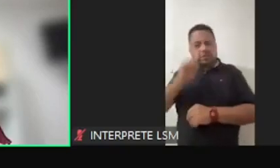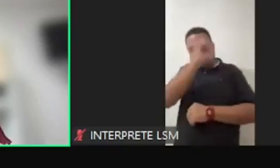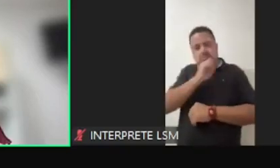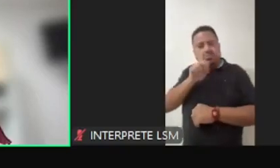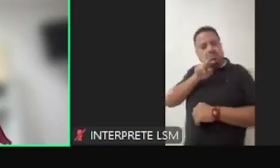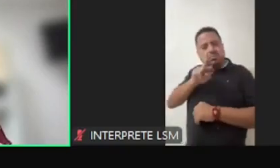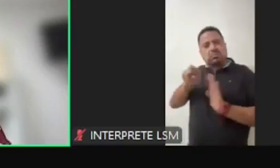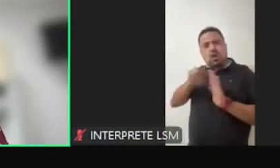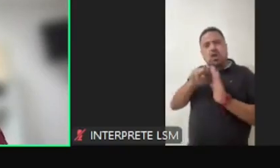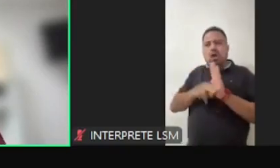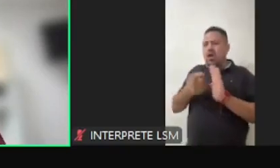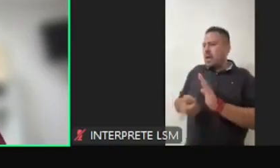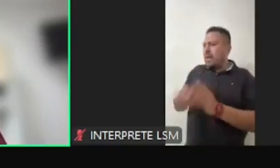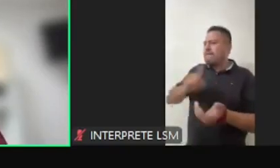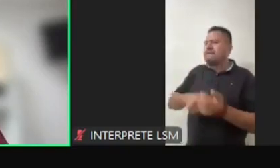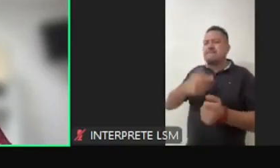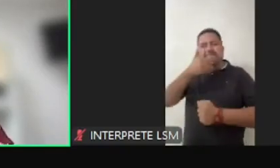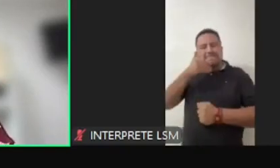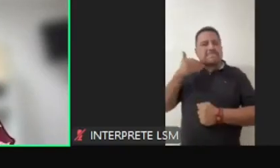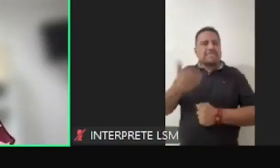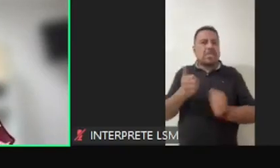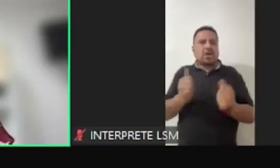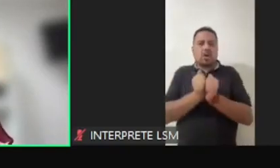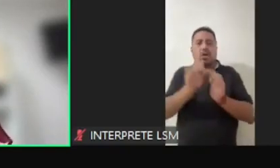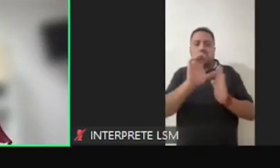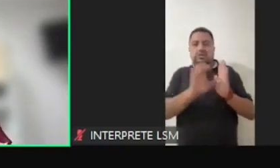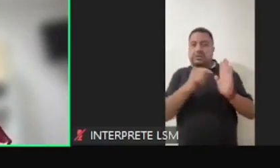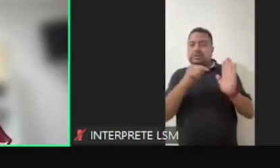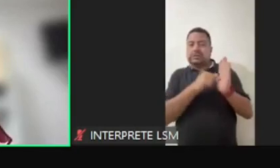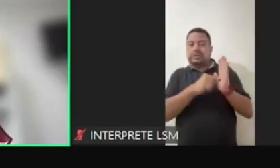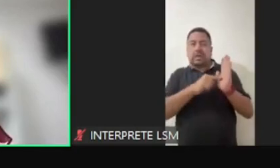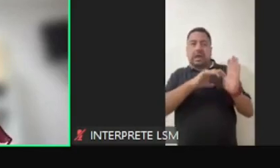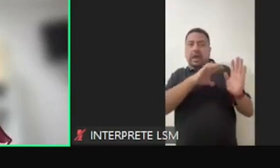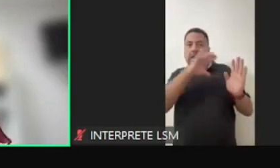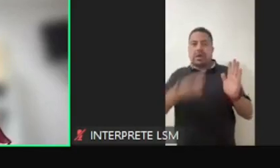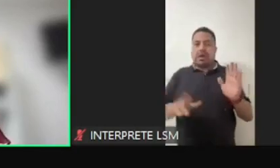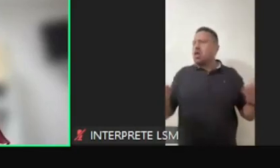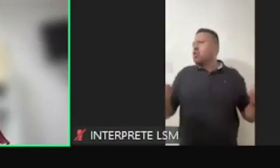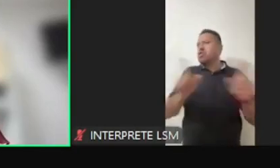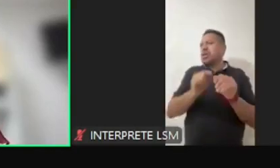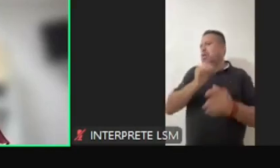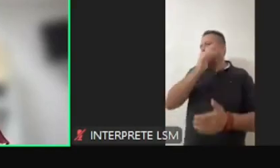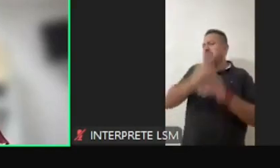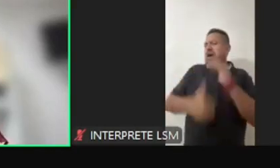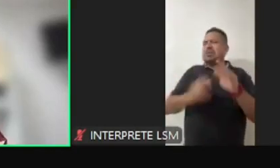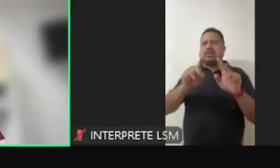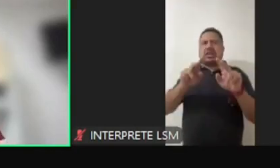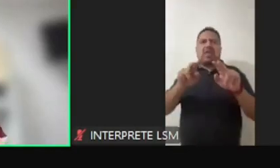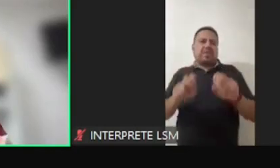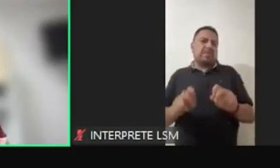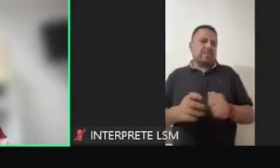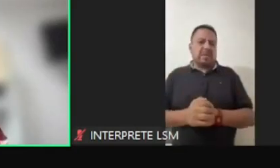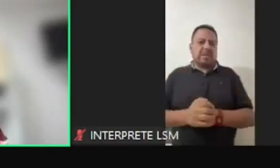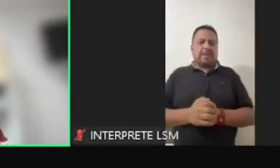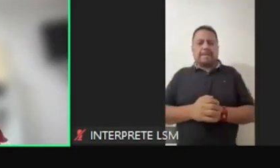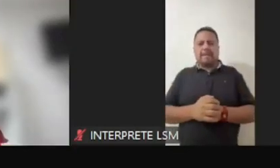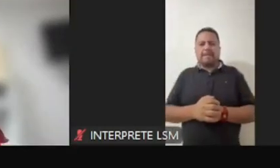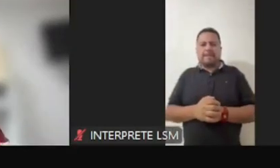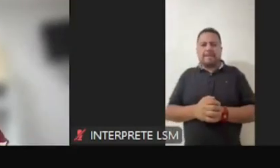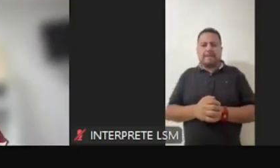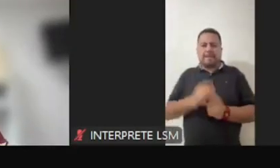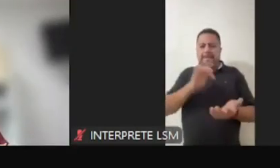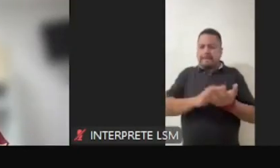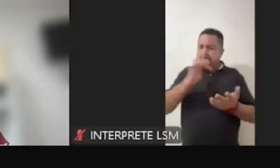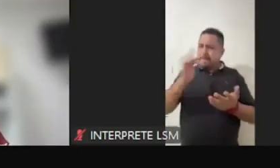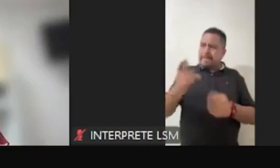normatividad interna la cual conforme a la Constitución general es la cuenta del asunto magistradas magistrado Gracias